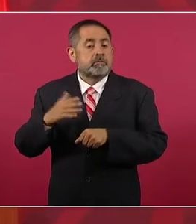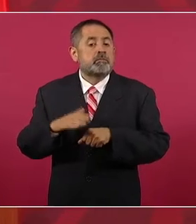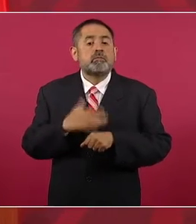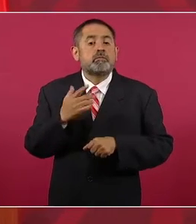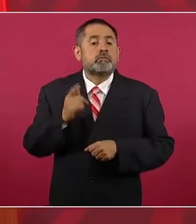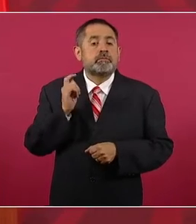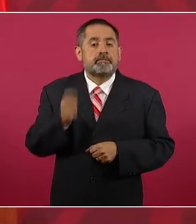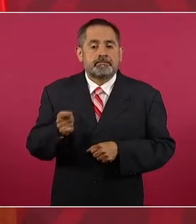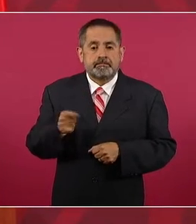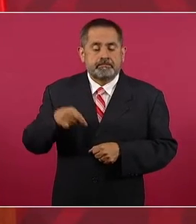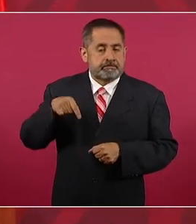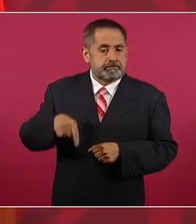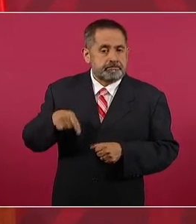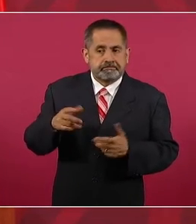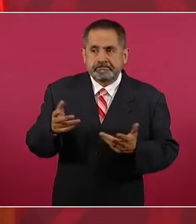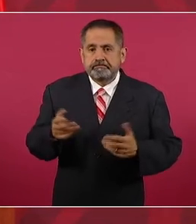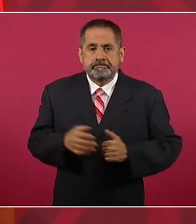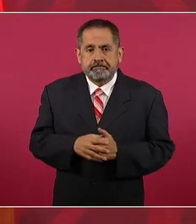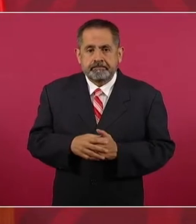maniobras